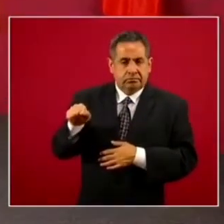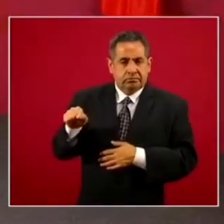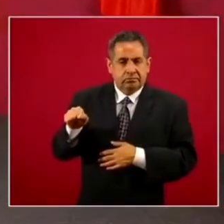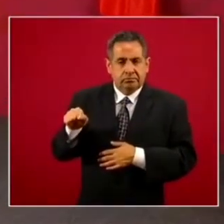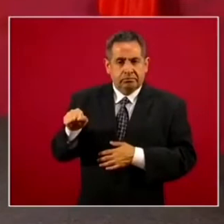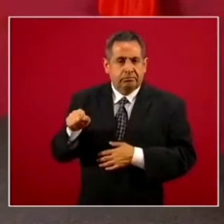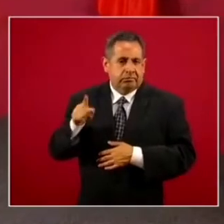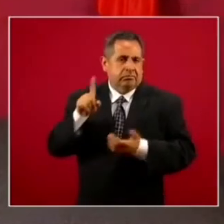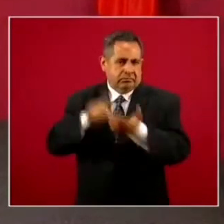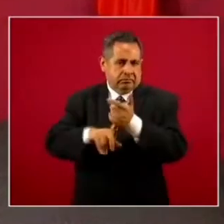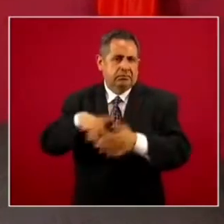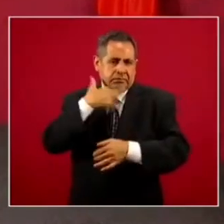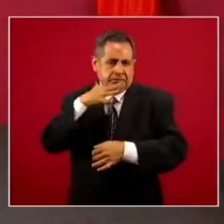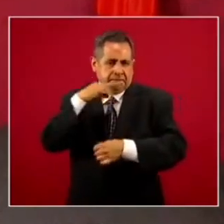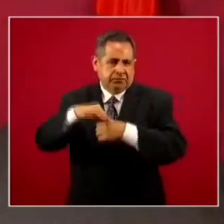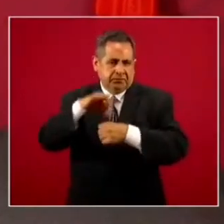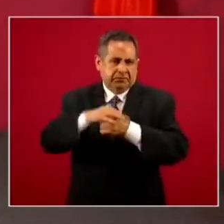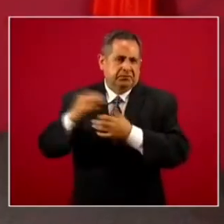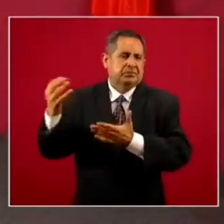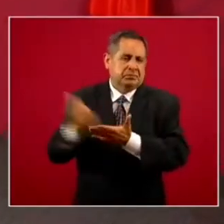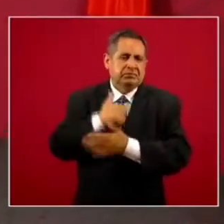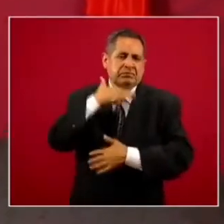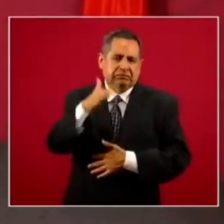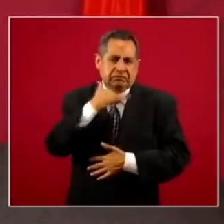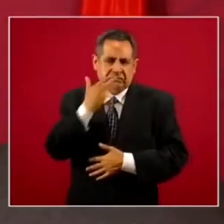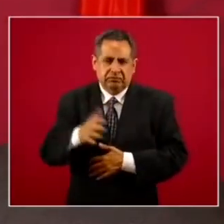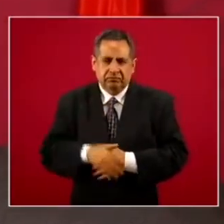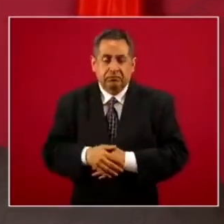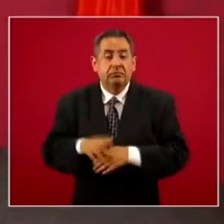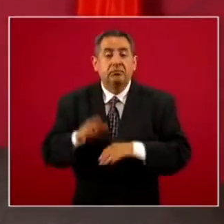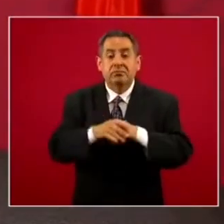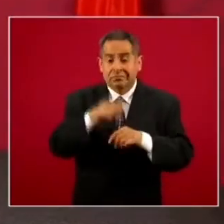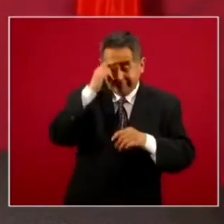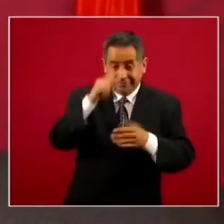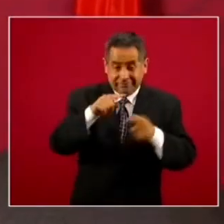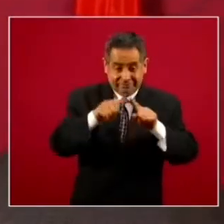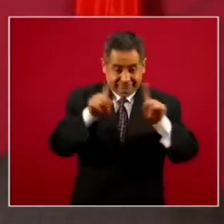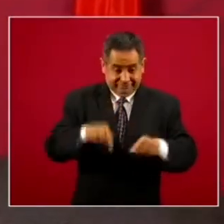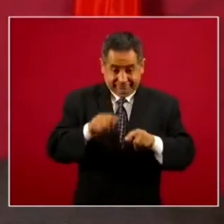por fraude electoral, porque hasta queman las boletas,